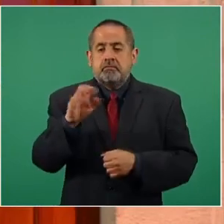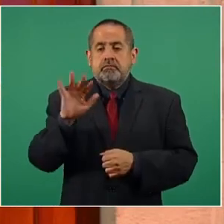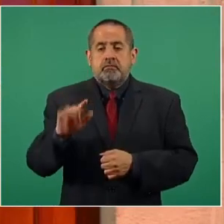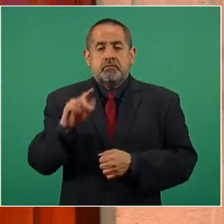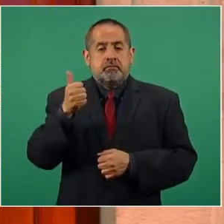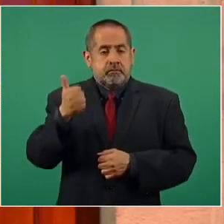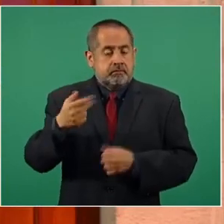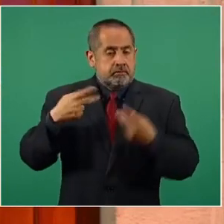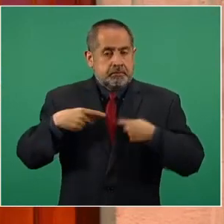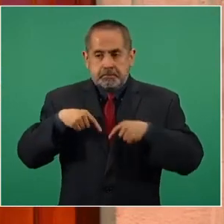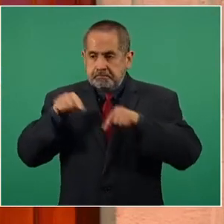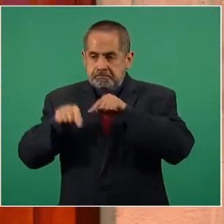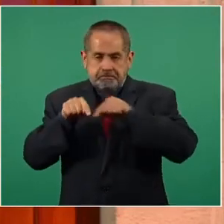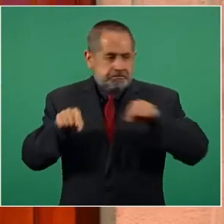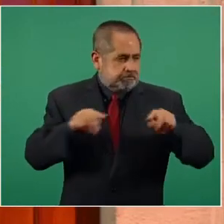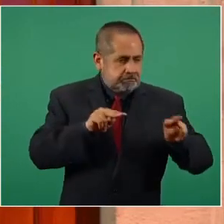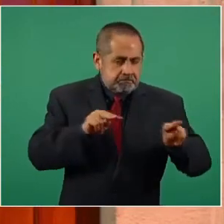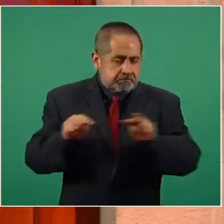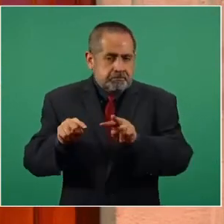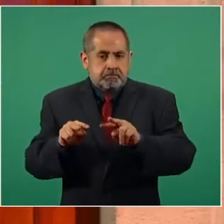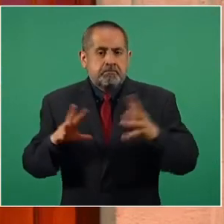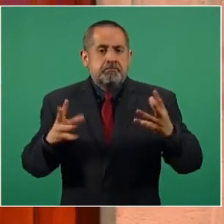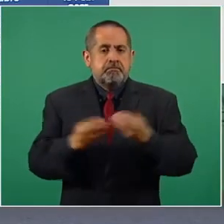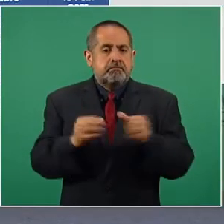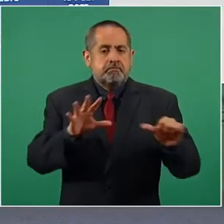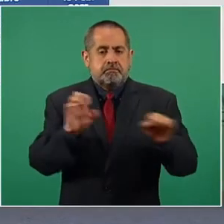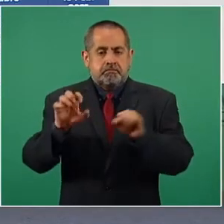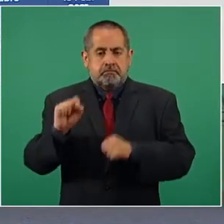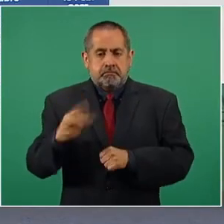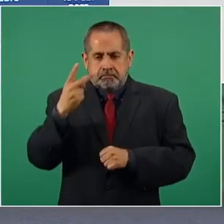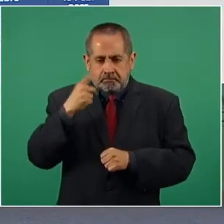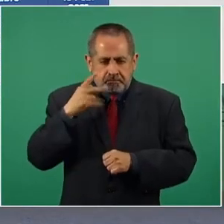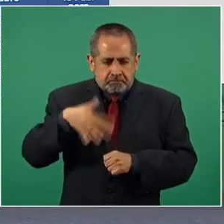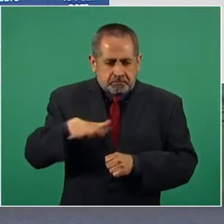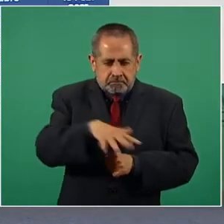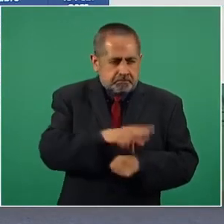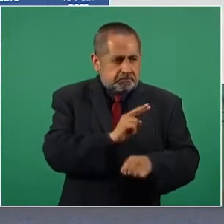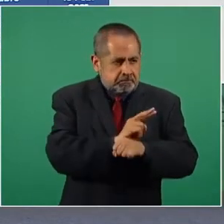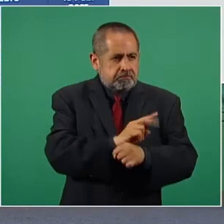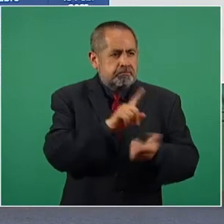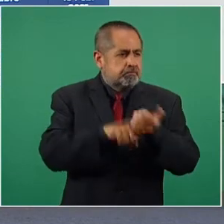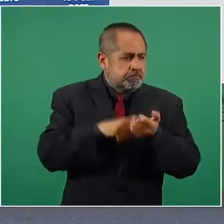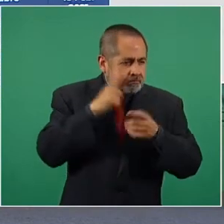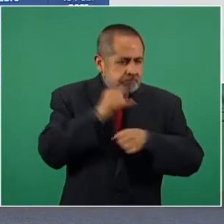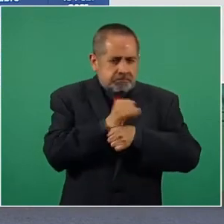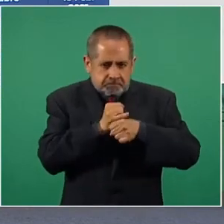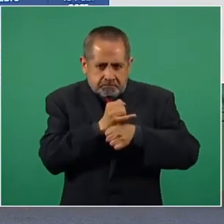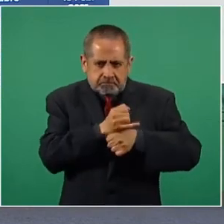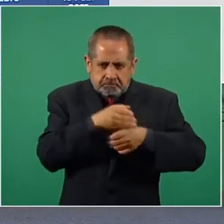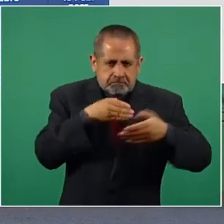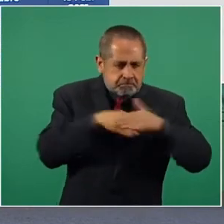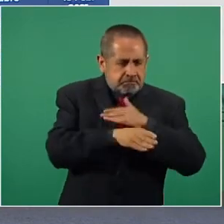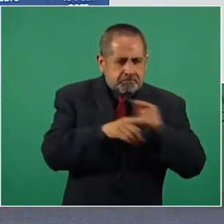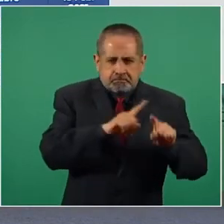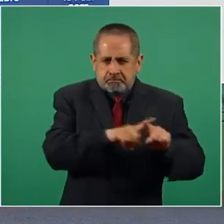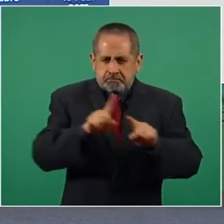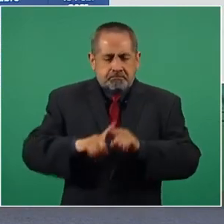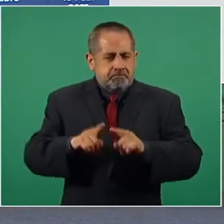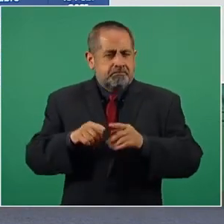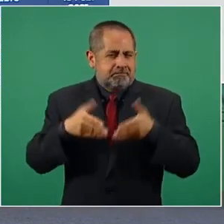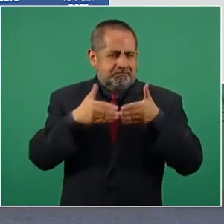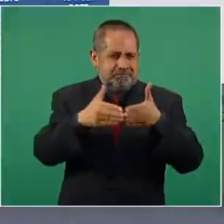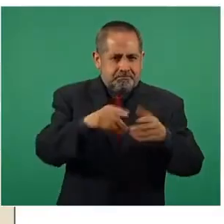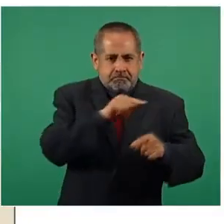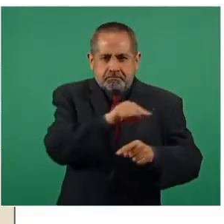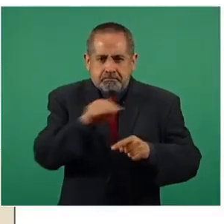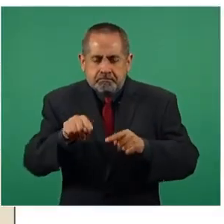elementos desplegados, se han realizado 662 operaciones de vigilancia, inspección y control en recintos portuarios. Y lo